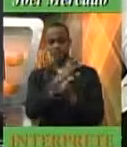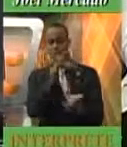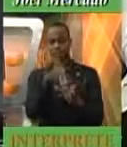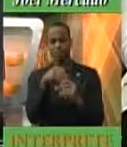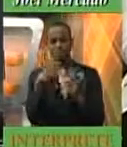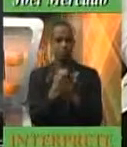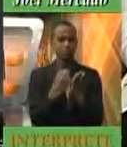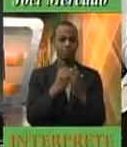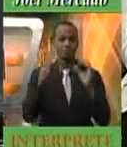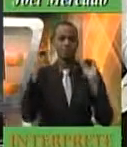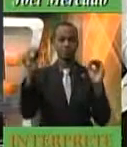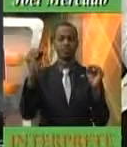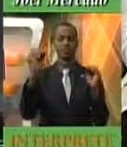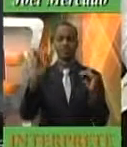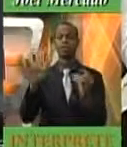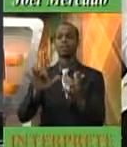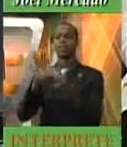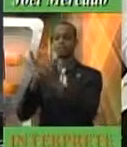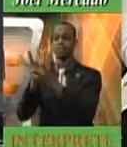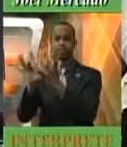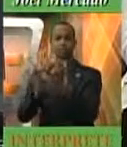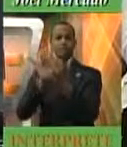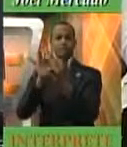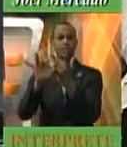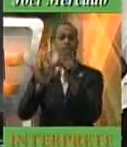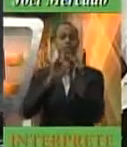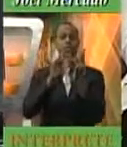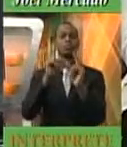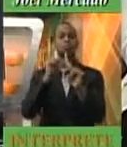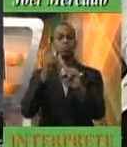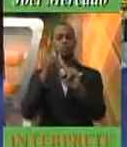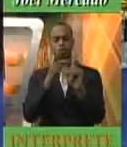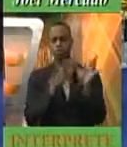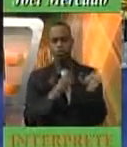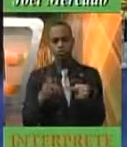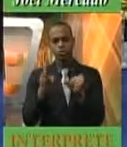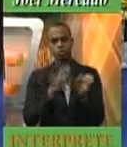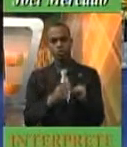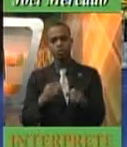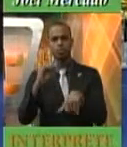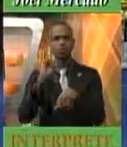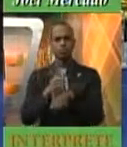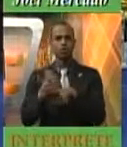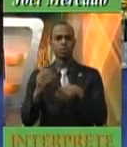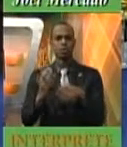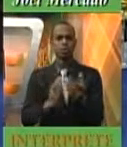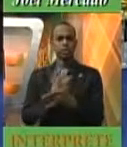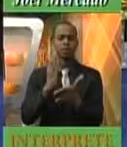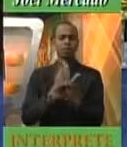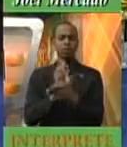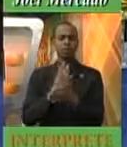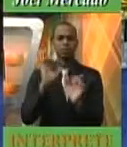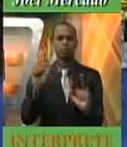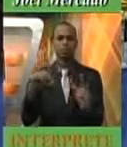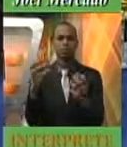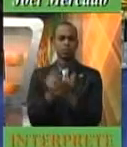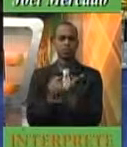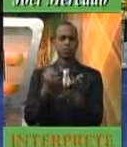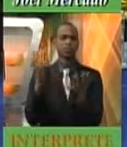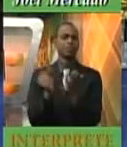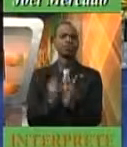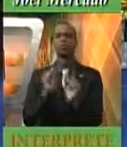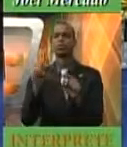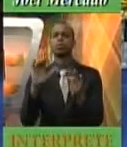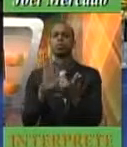esas personas que nosotros queríamos llegar, ¿para qué? Para empezar el proceso de construcción de derechos, para que pudieran tener la oportunidad de ir a la